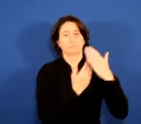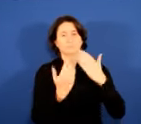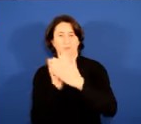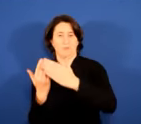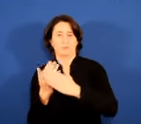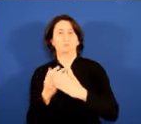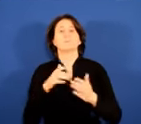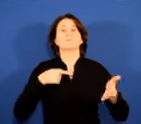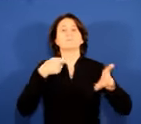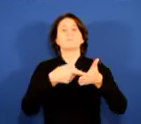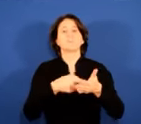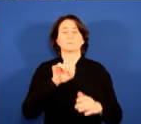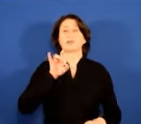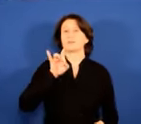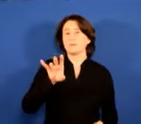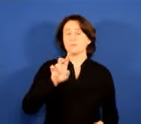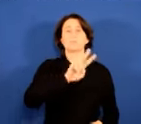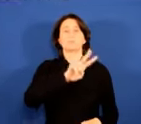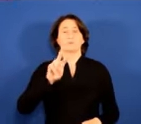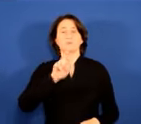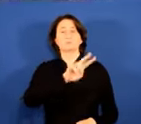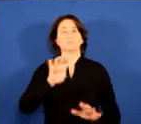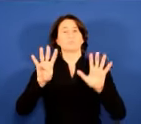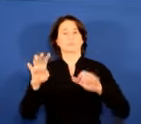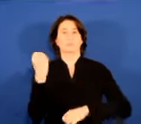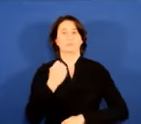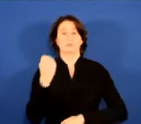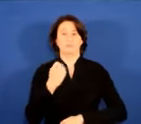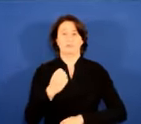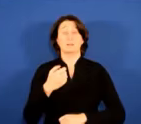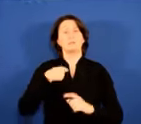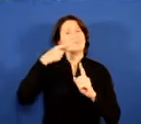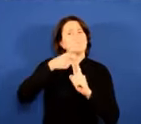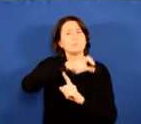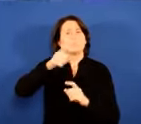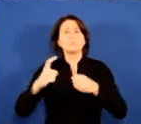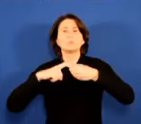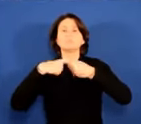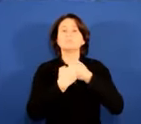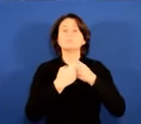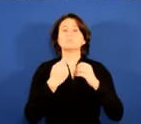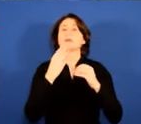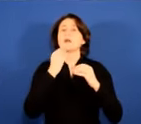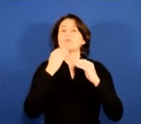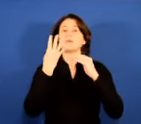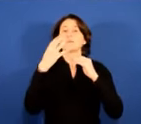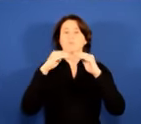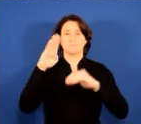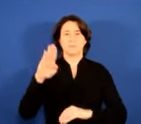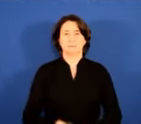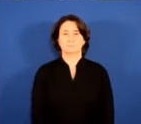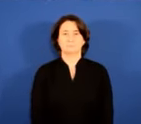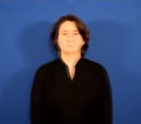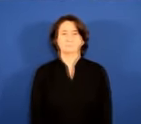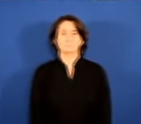desarrolla el centro y está orientado a favorecer la participación y la iniciación de las personas en el mundo de la ornitología. Así, el curso